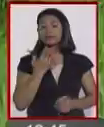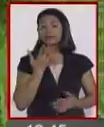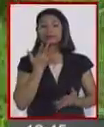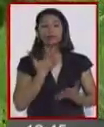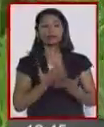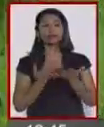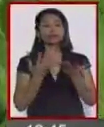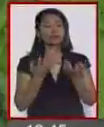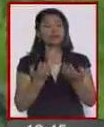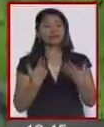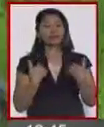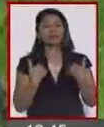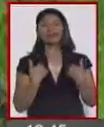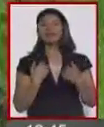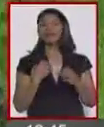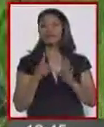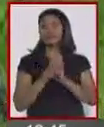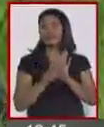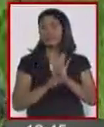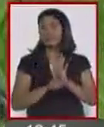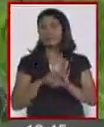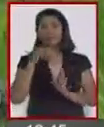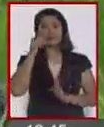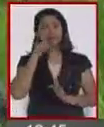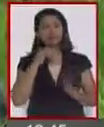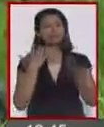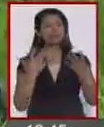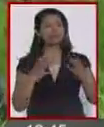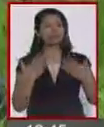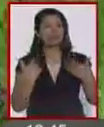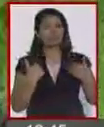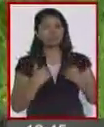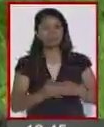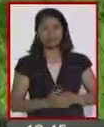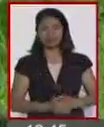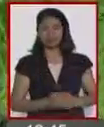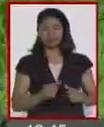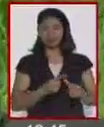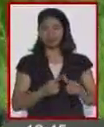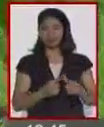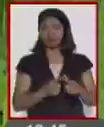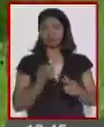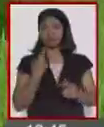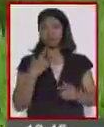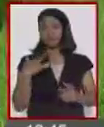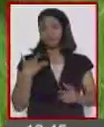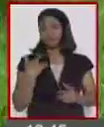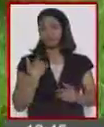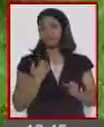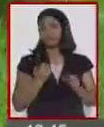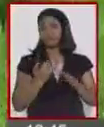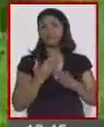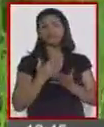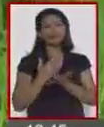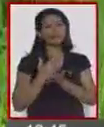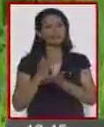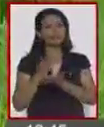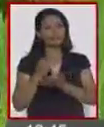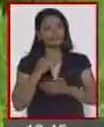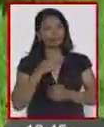tener relaciones sexuales, ella se negó. Él entonces, al sentirse ese